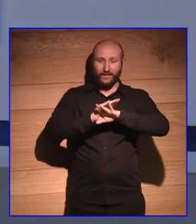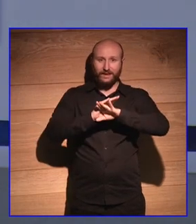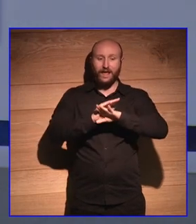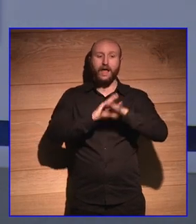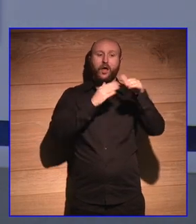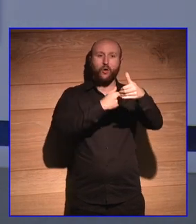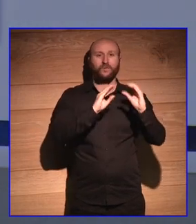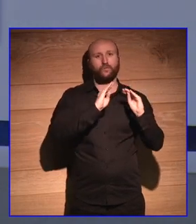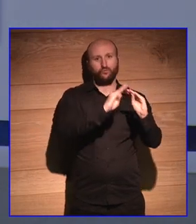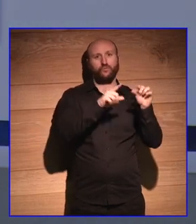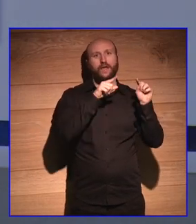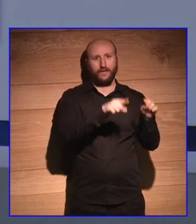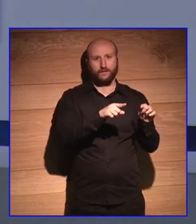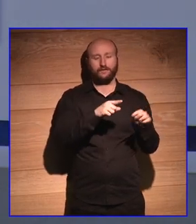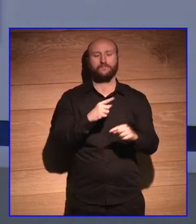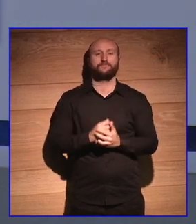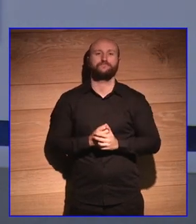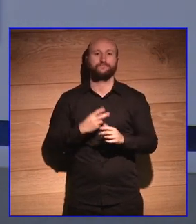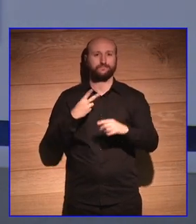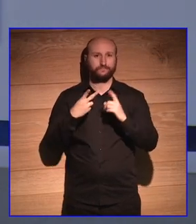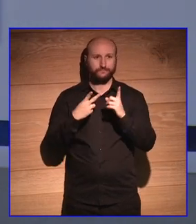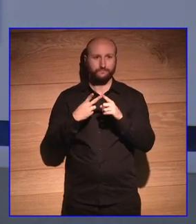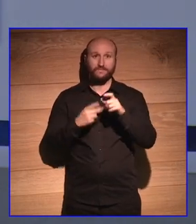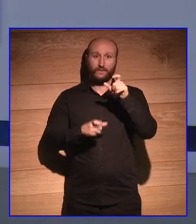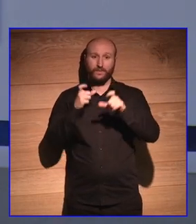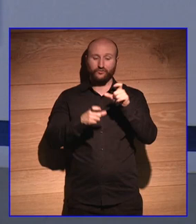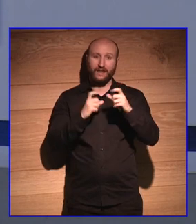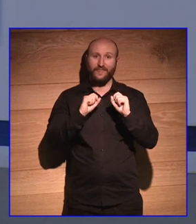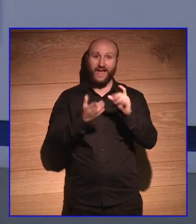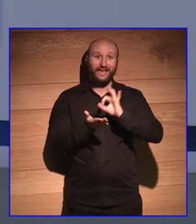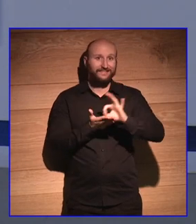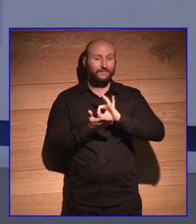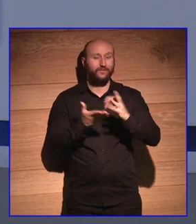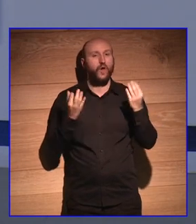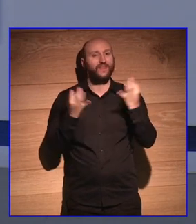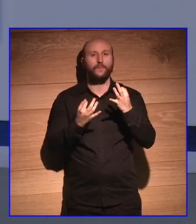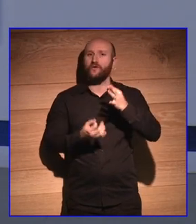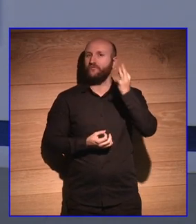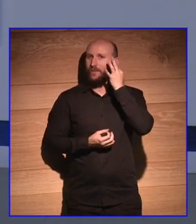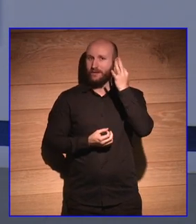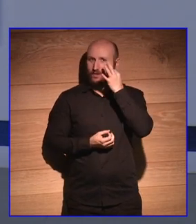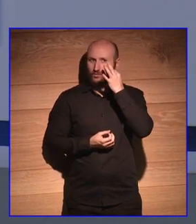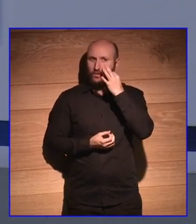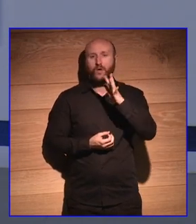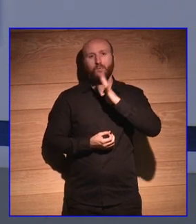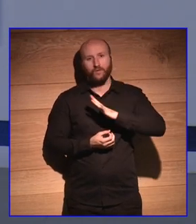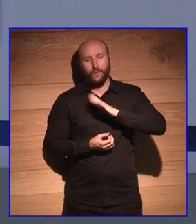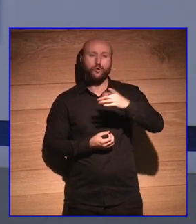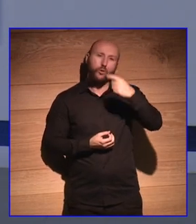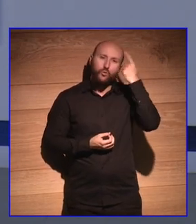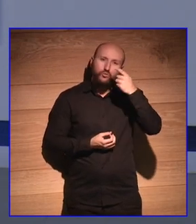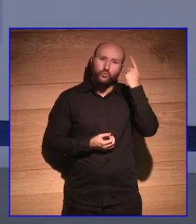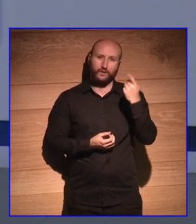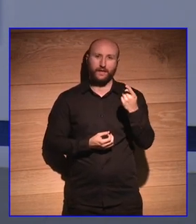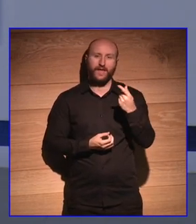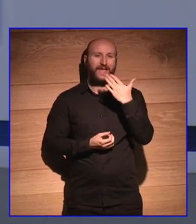cuarto segundo que la persona destinada a su servicio sea del género femenino tenga un poco de cultura de